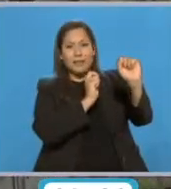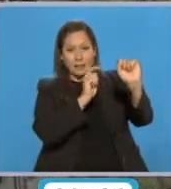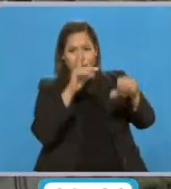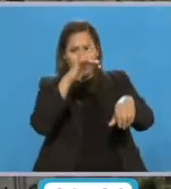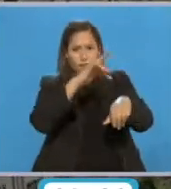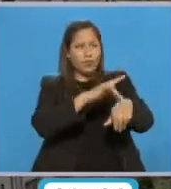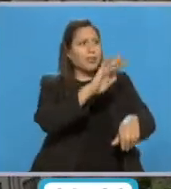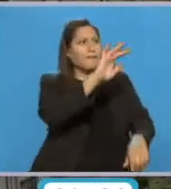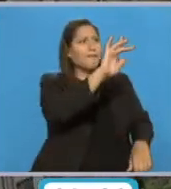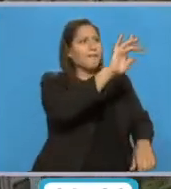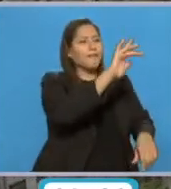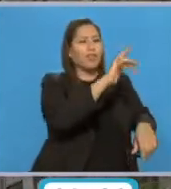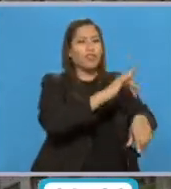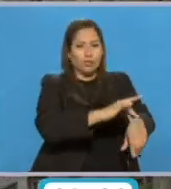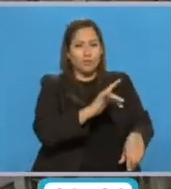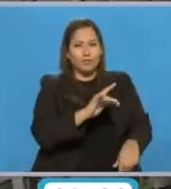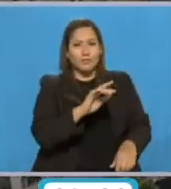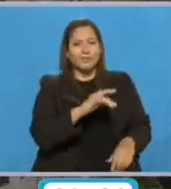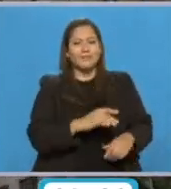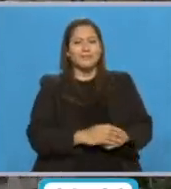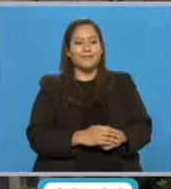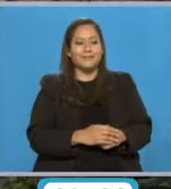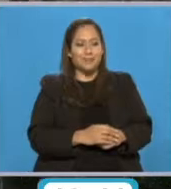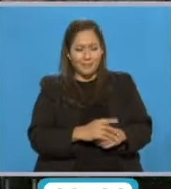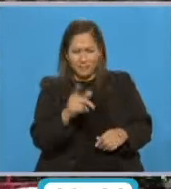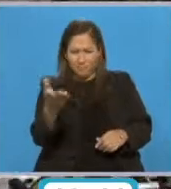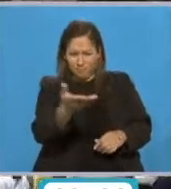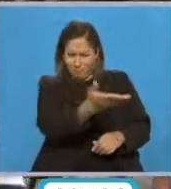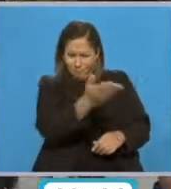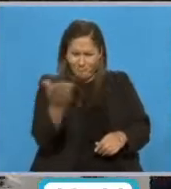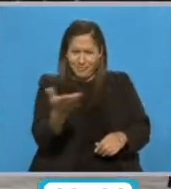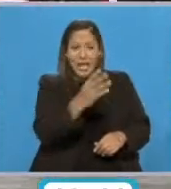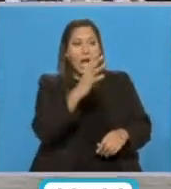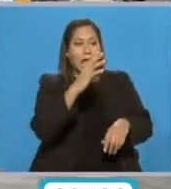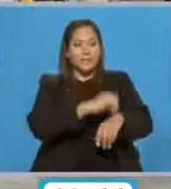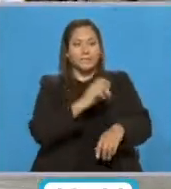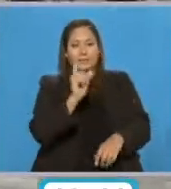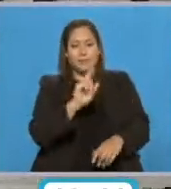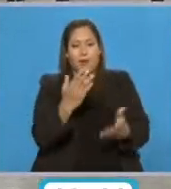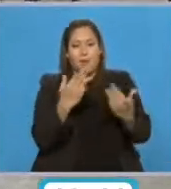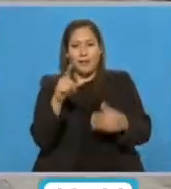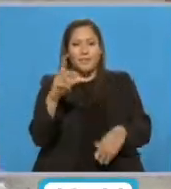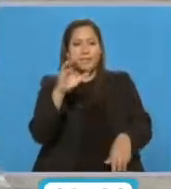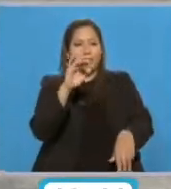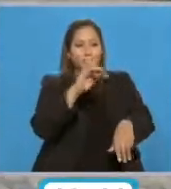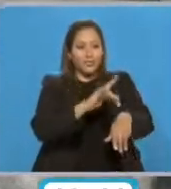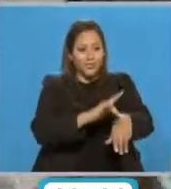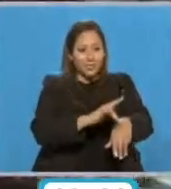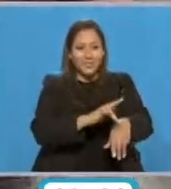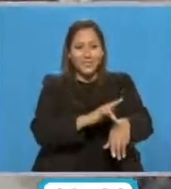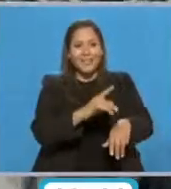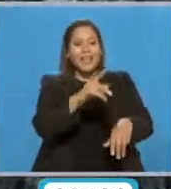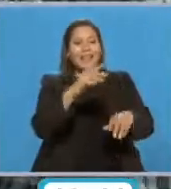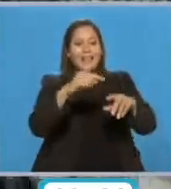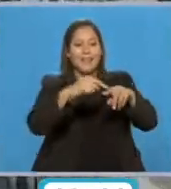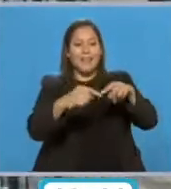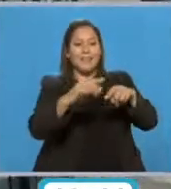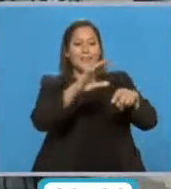Tóquela. ¿Pero es un dedo que Tóquela, no muerde, tóquela. Agárrele el